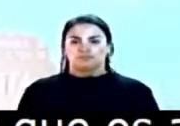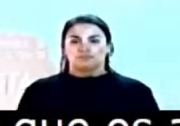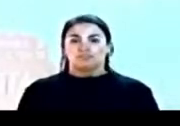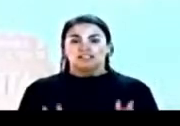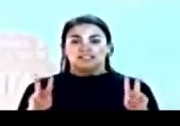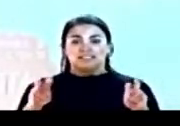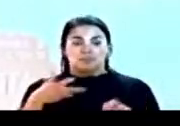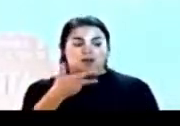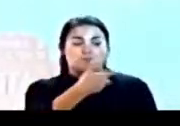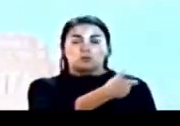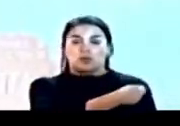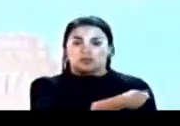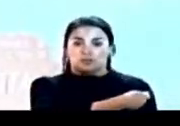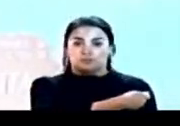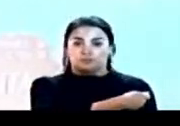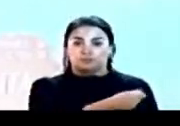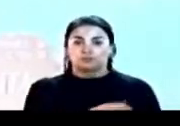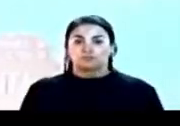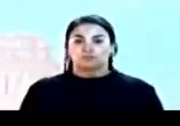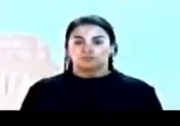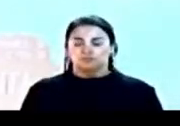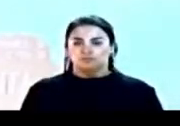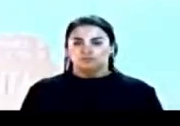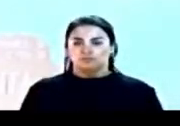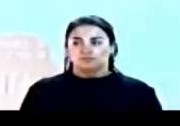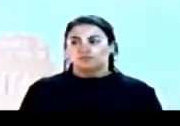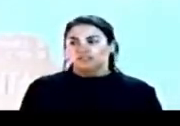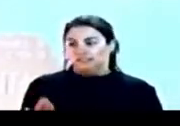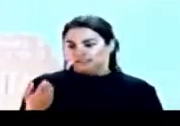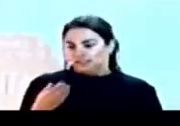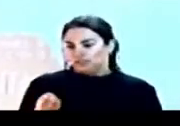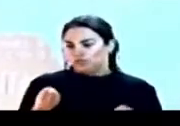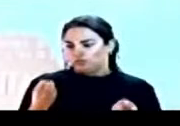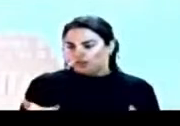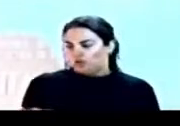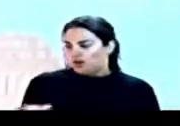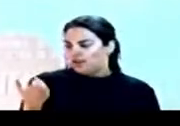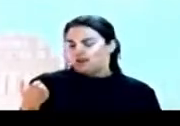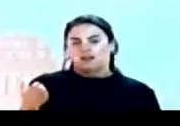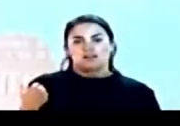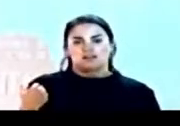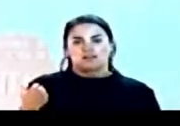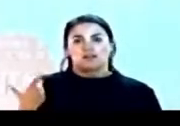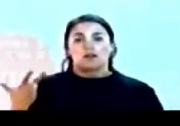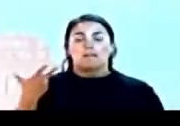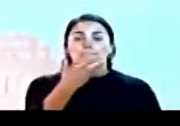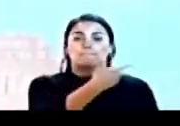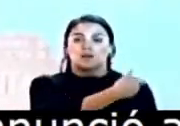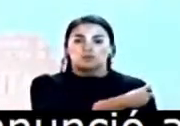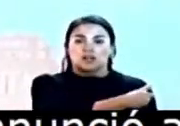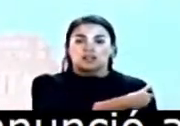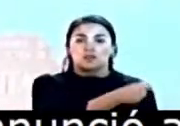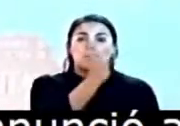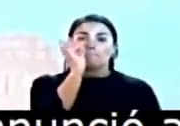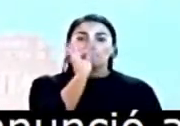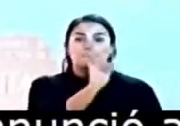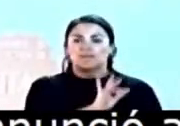vacunación, como ya se anunció ayer, La vacunación